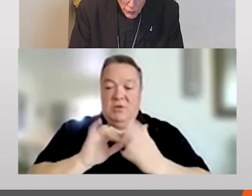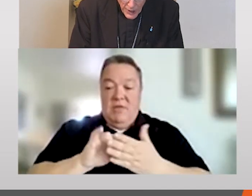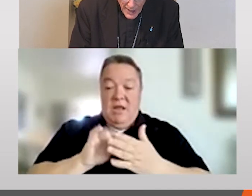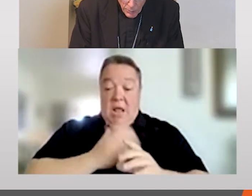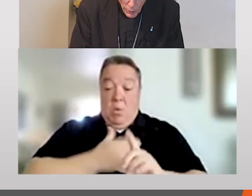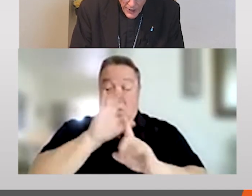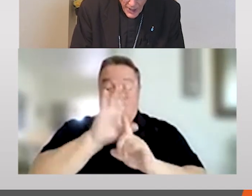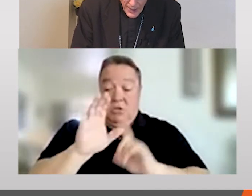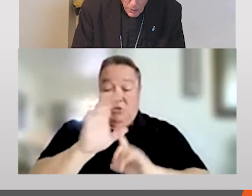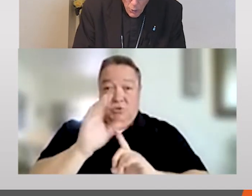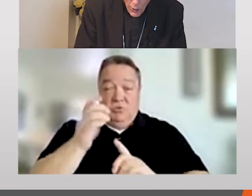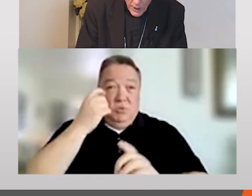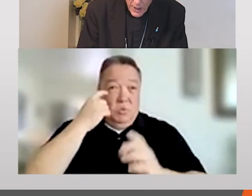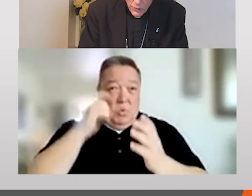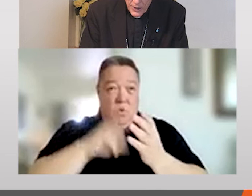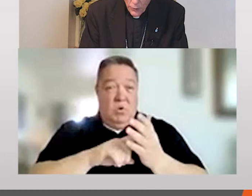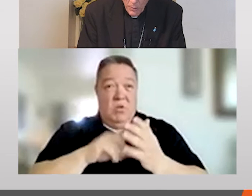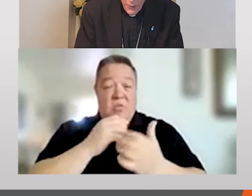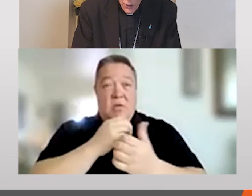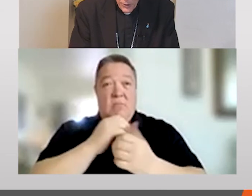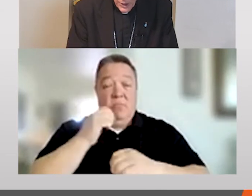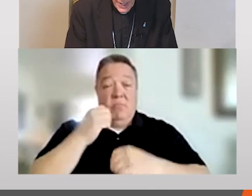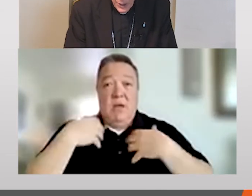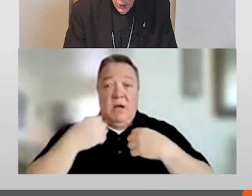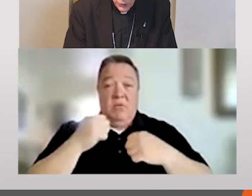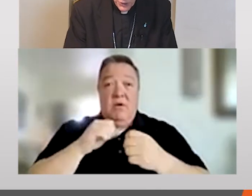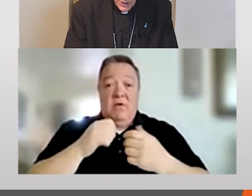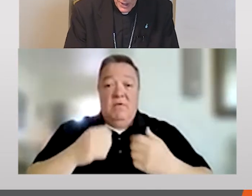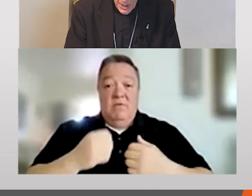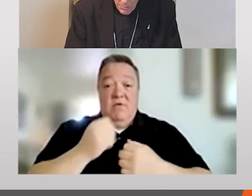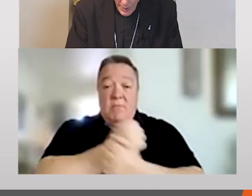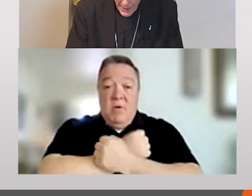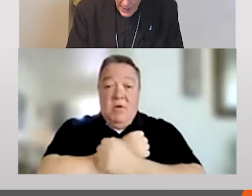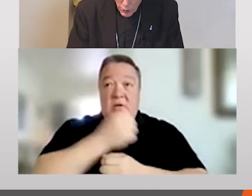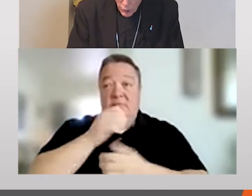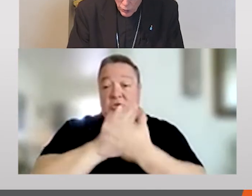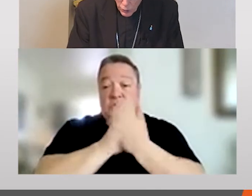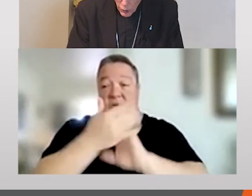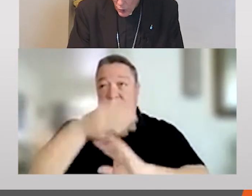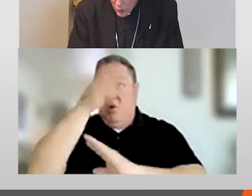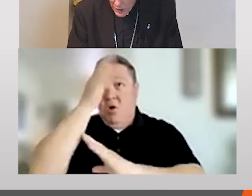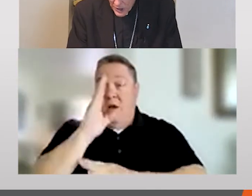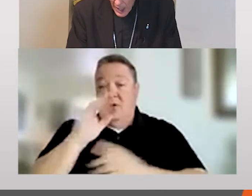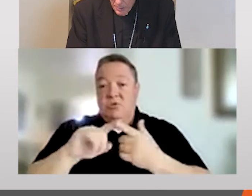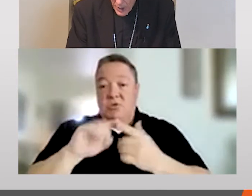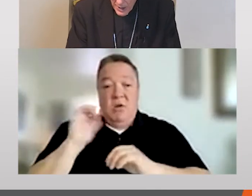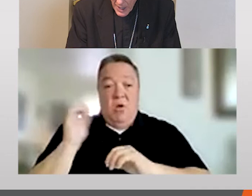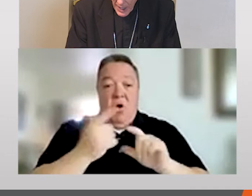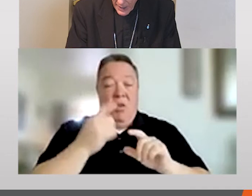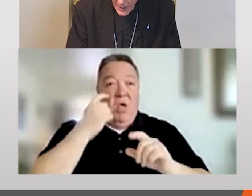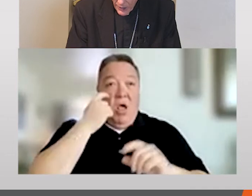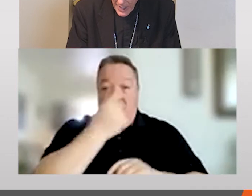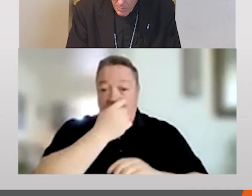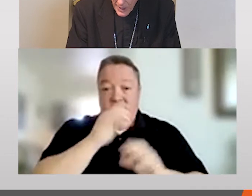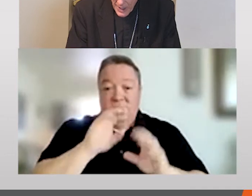conozca el poder del amor transformador de Dios, para que todos los ojos se abran